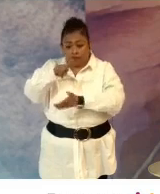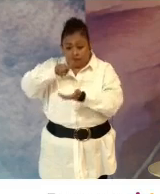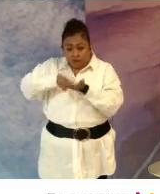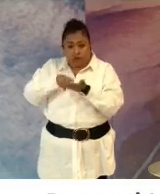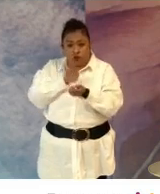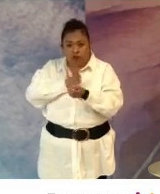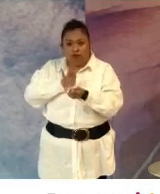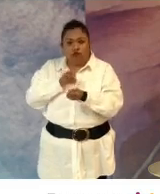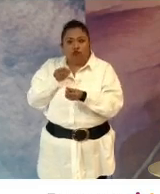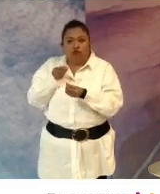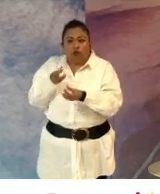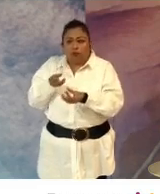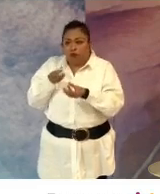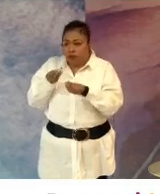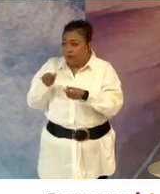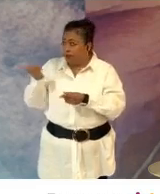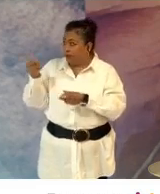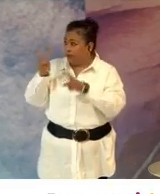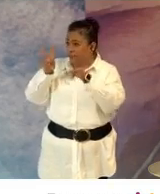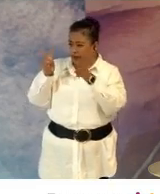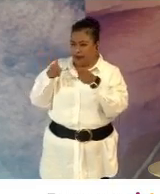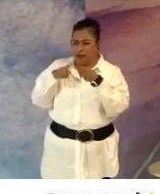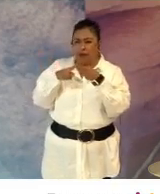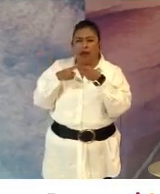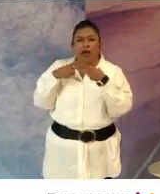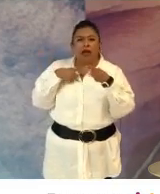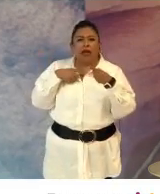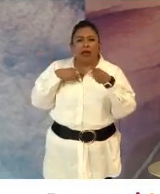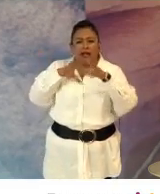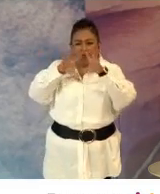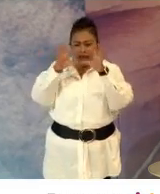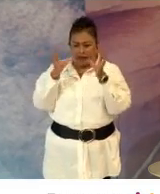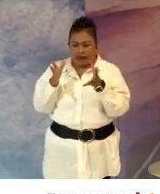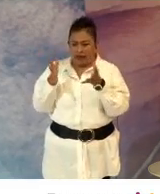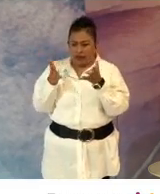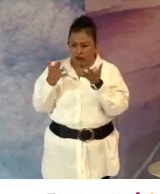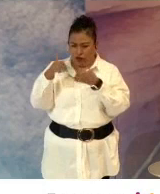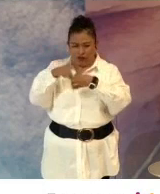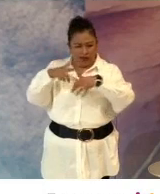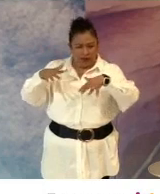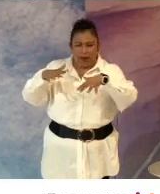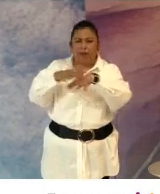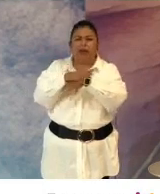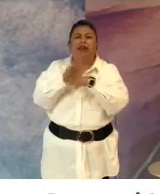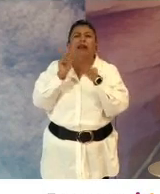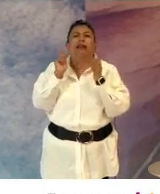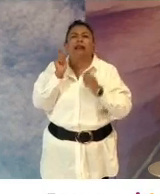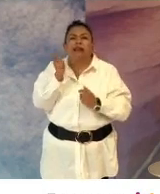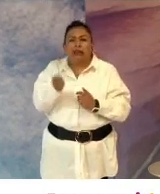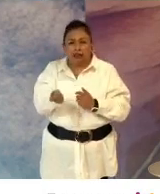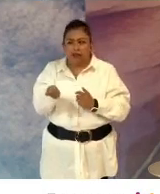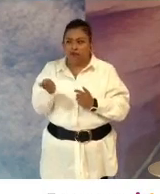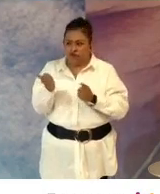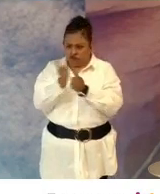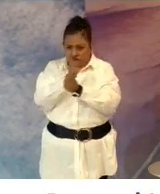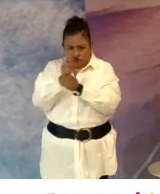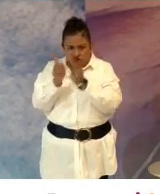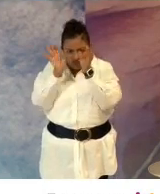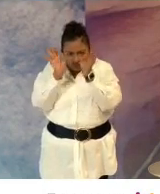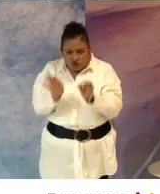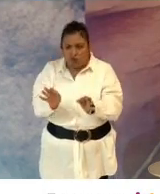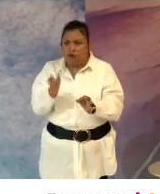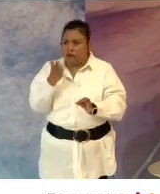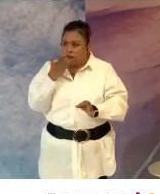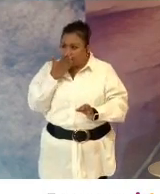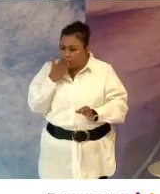ecosistema. Cuando nos habla de cambiar el ecosistema social, habla de esta calidad de las relaciones y